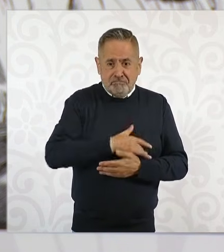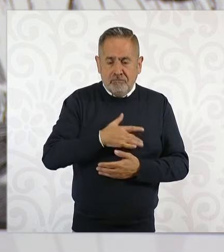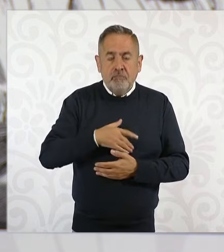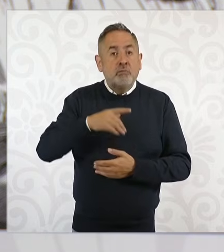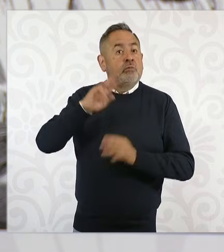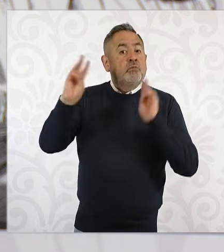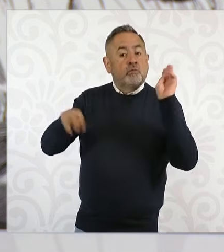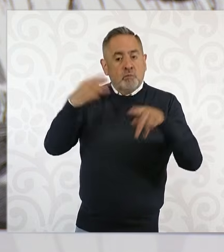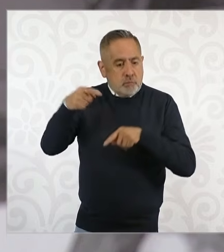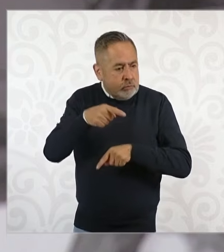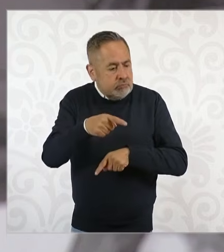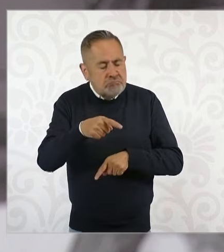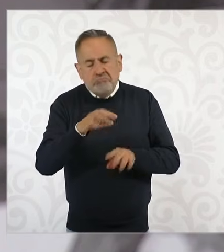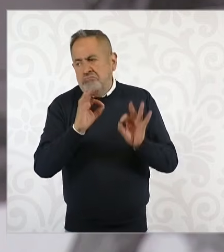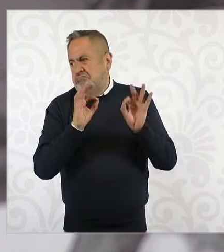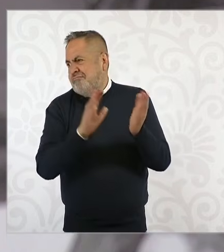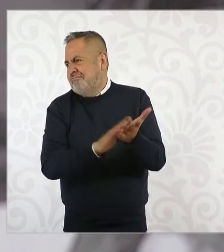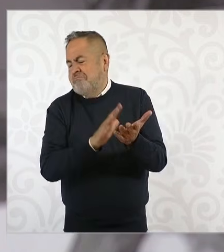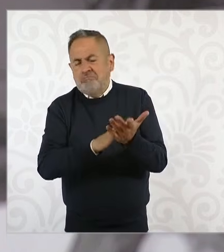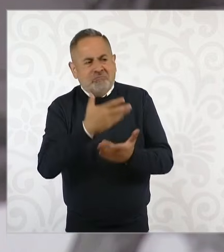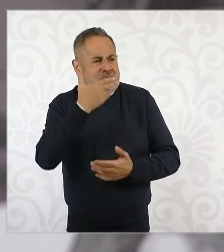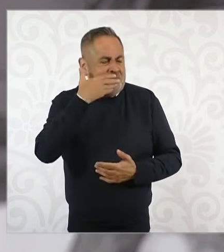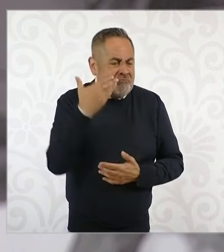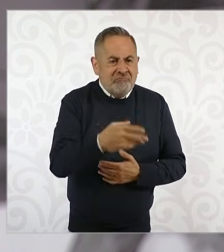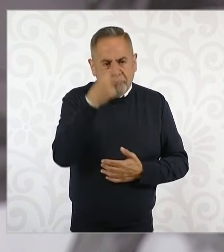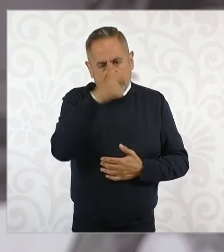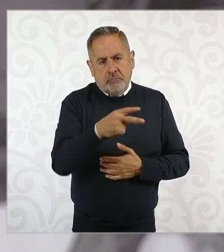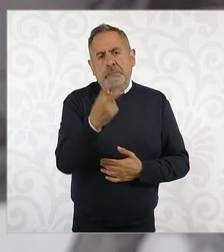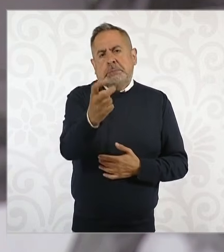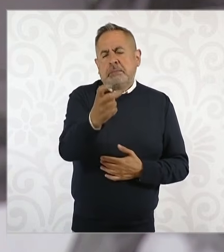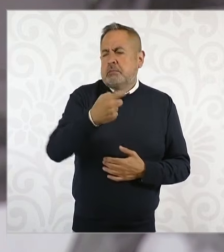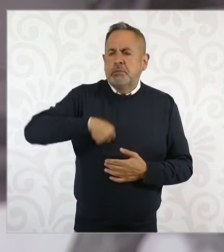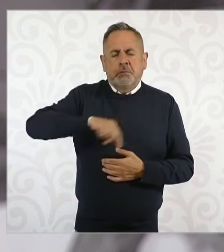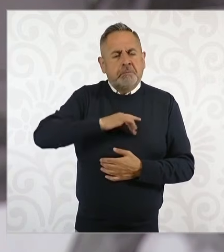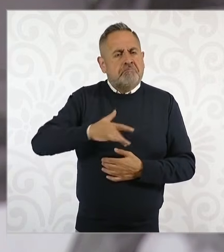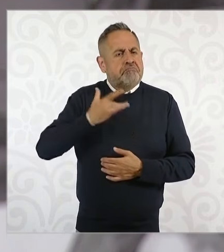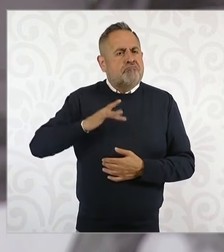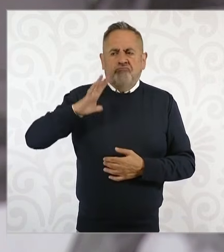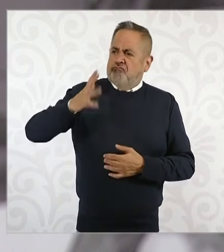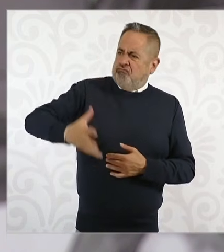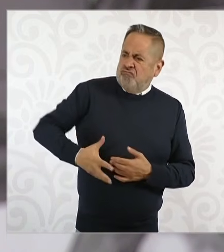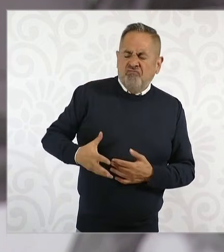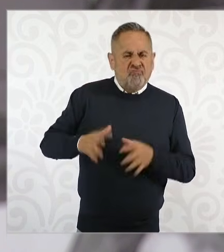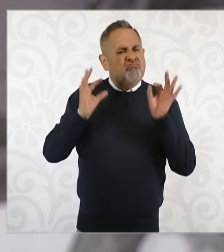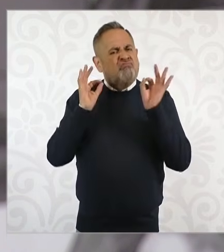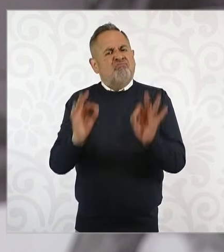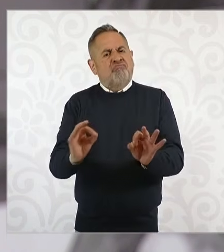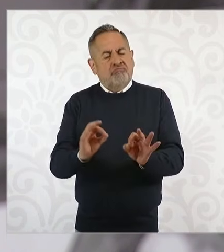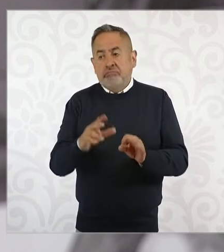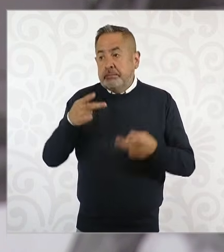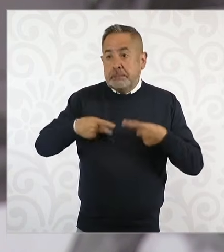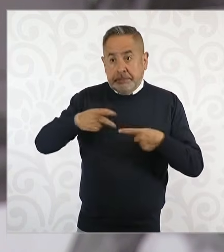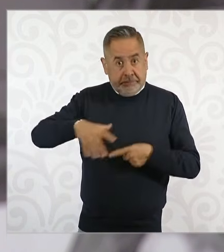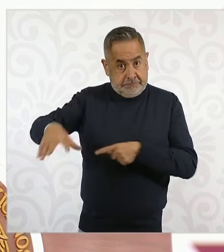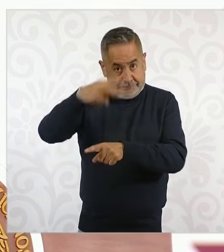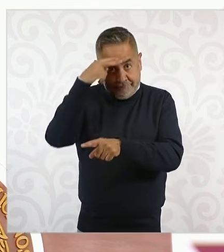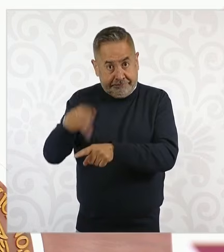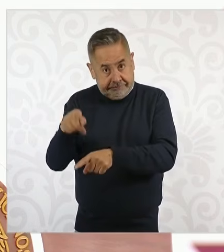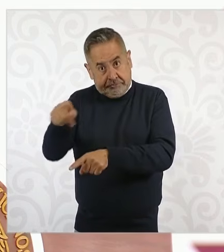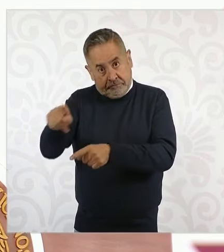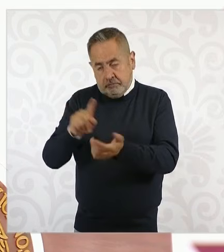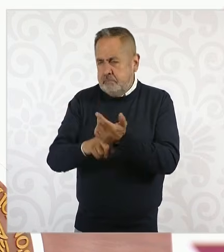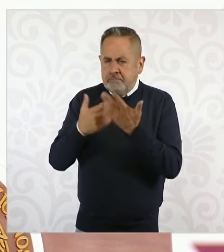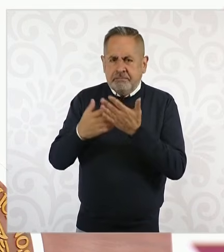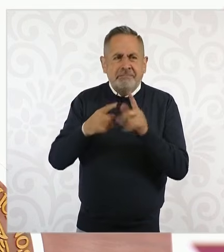muy orgullosos de la participación de la selección y de cómo el pueblo de México recibió a la